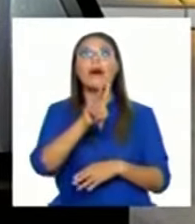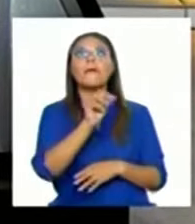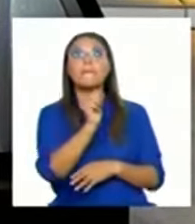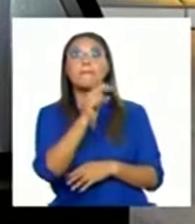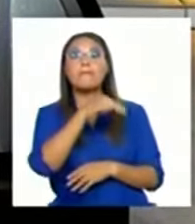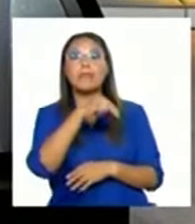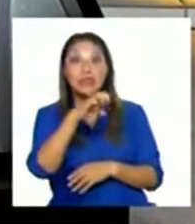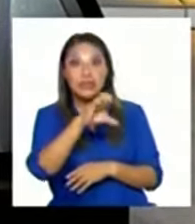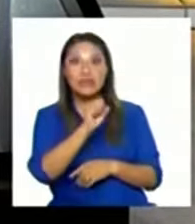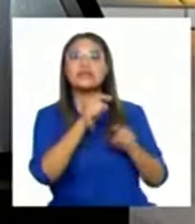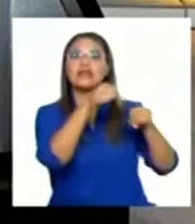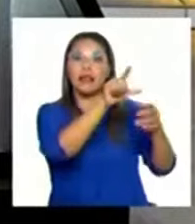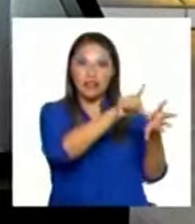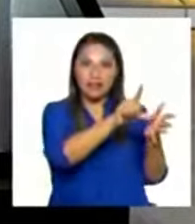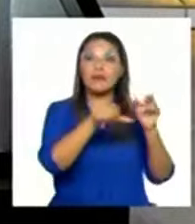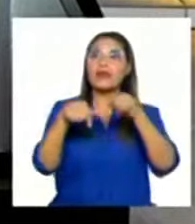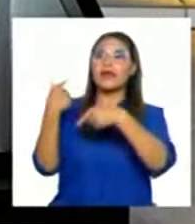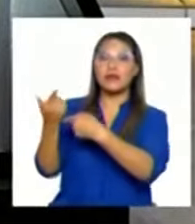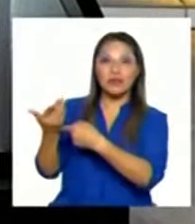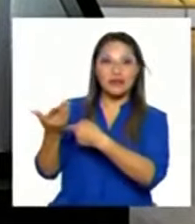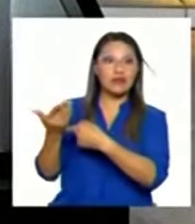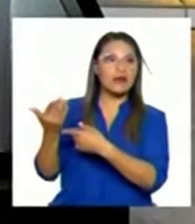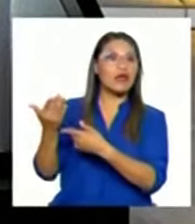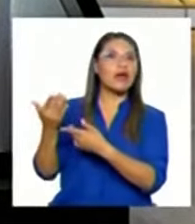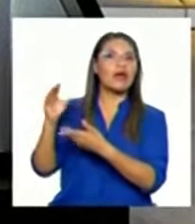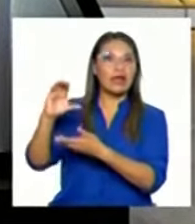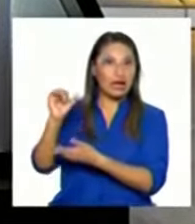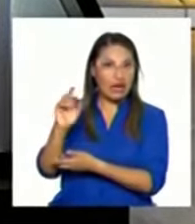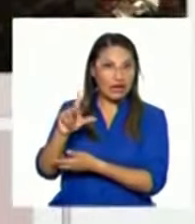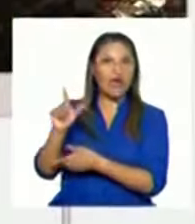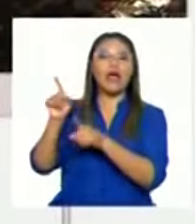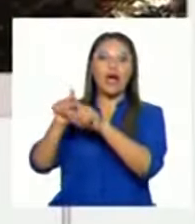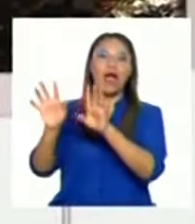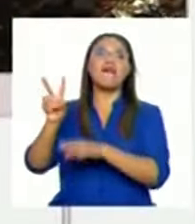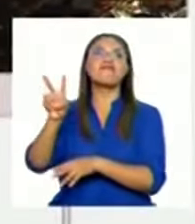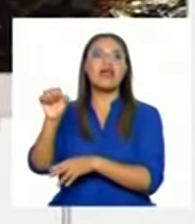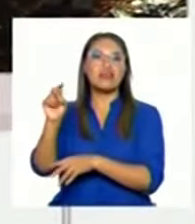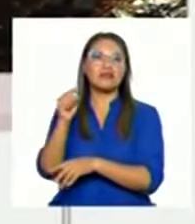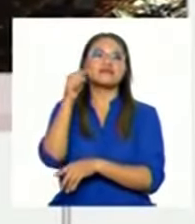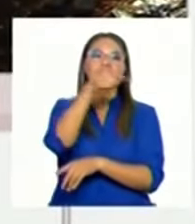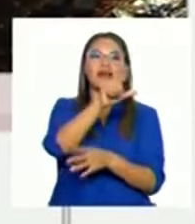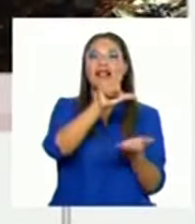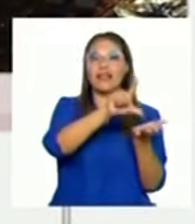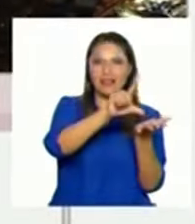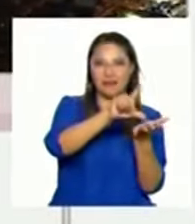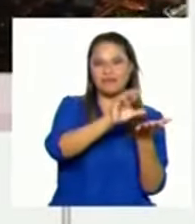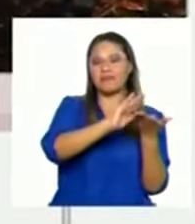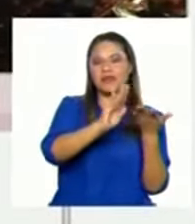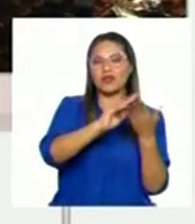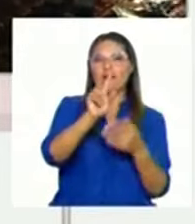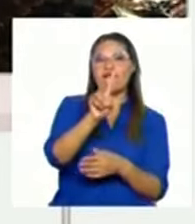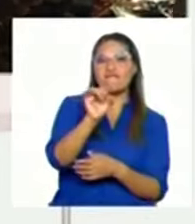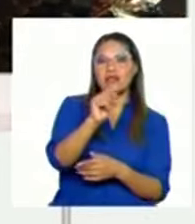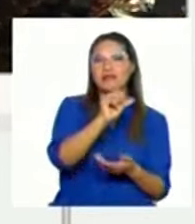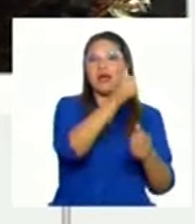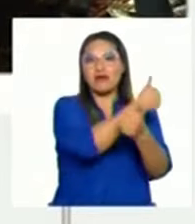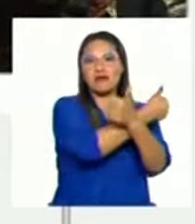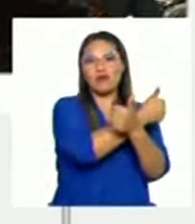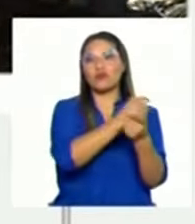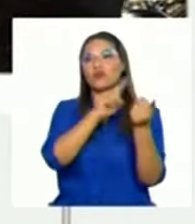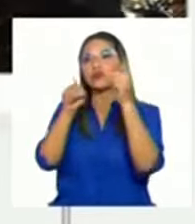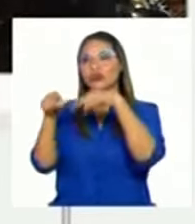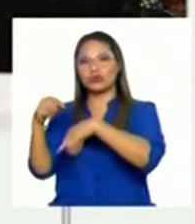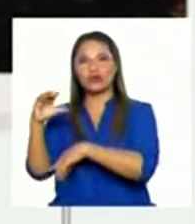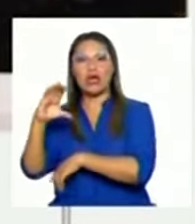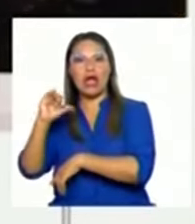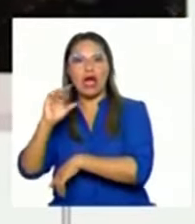Carla Ciesa en Lima. En Lima, y Vanessa Sandoval, quien se encuentra en Ayacucho, porque ella nos va a traer detalles de toda esta festividad, este fervor religioso que se ha